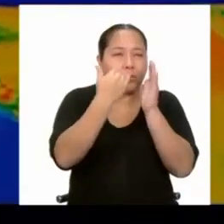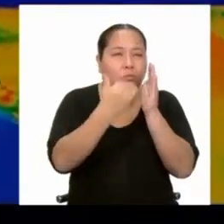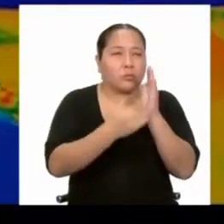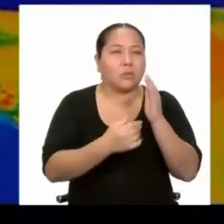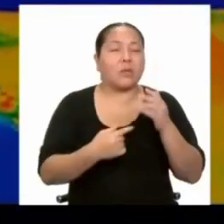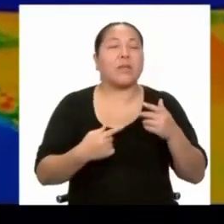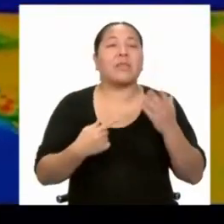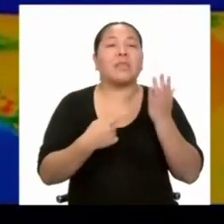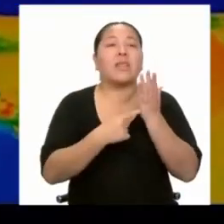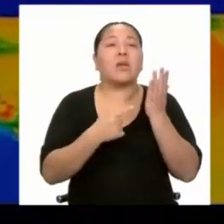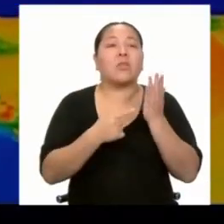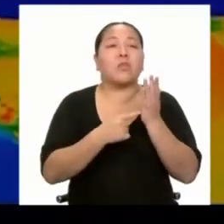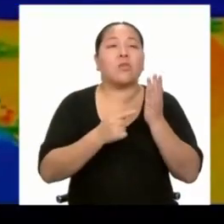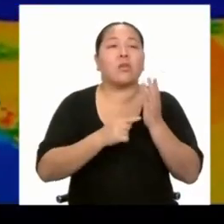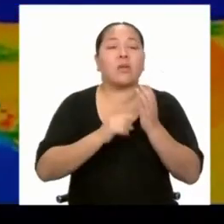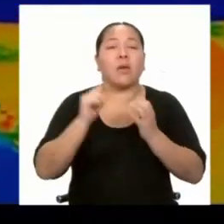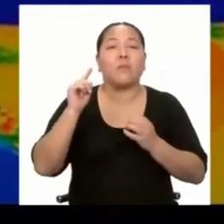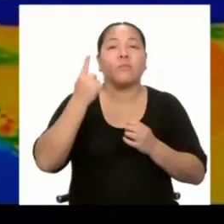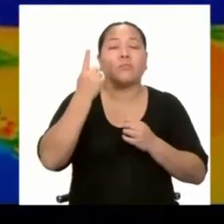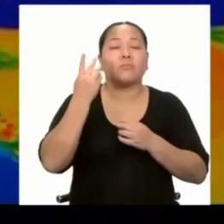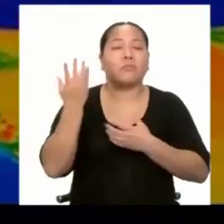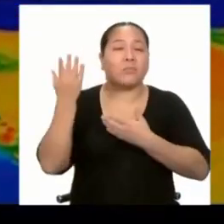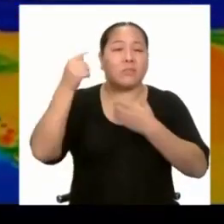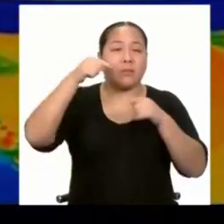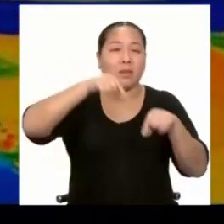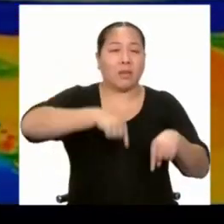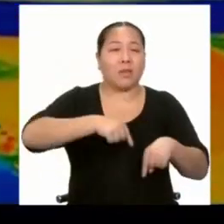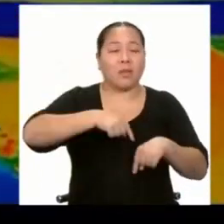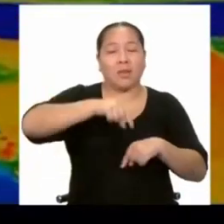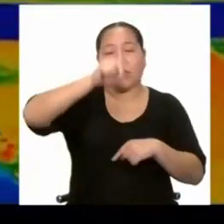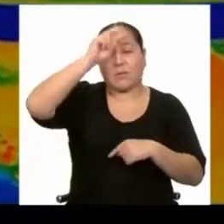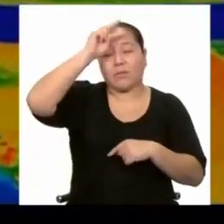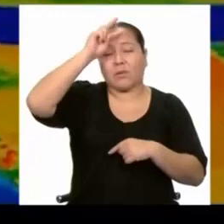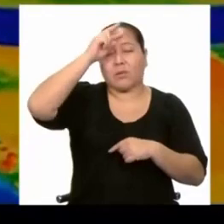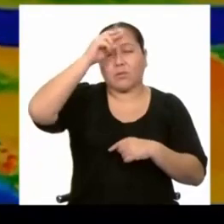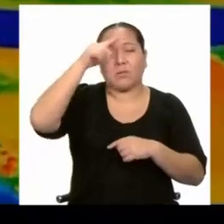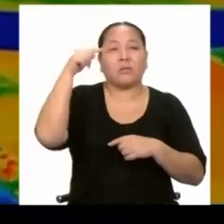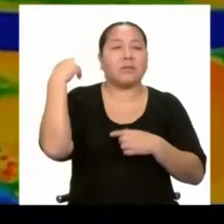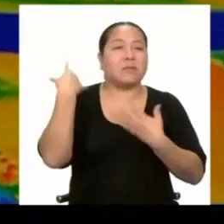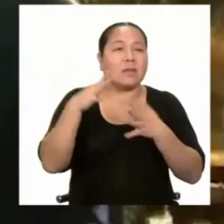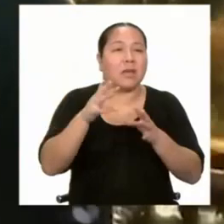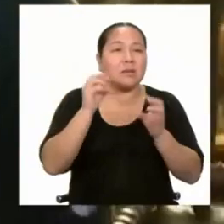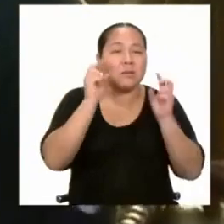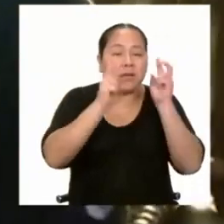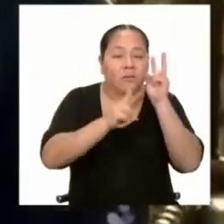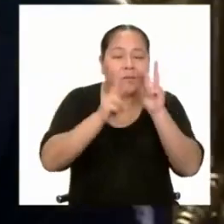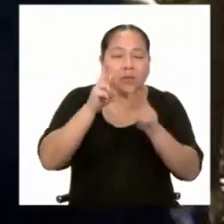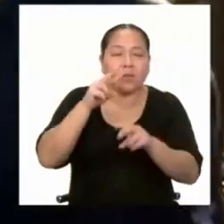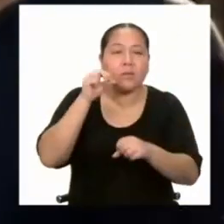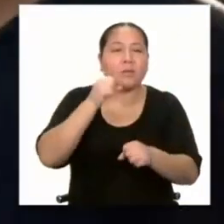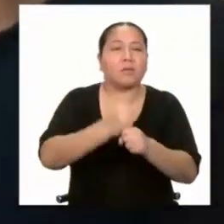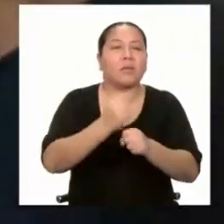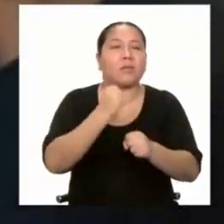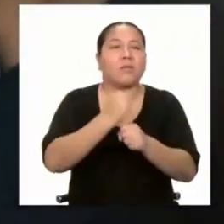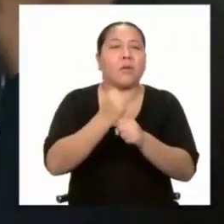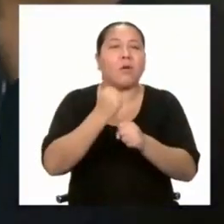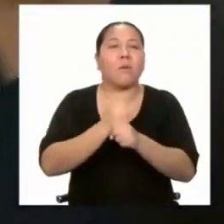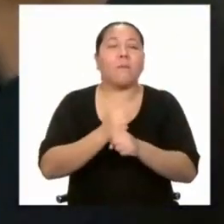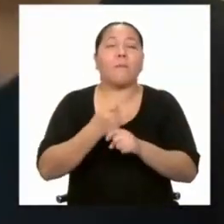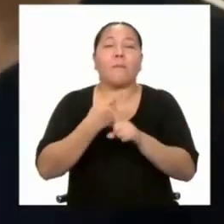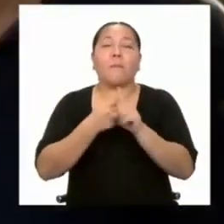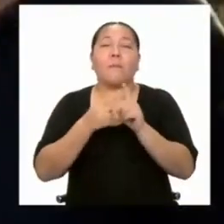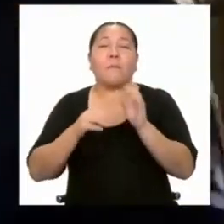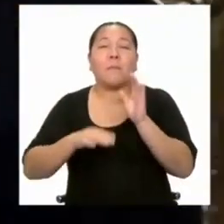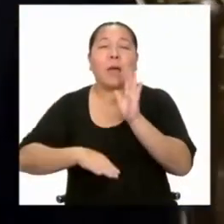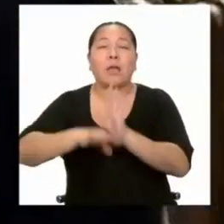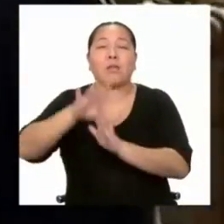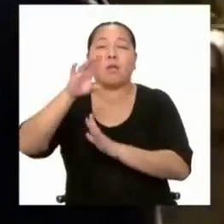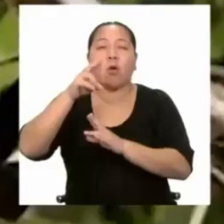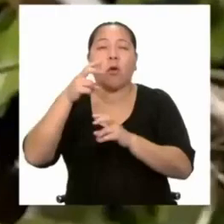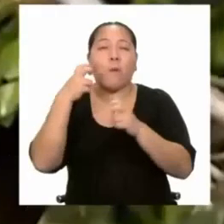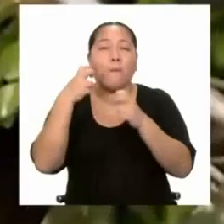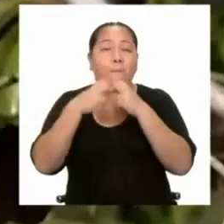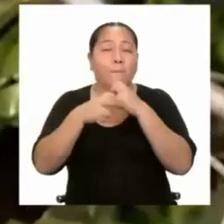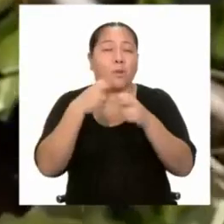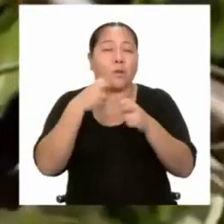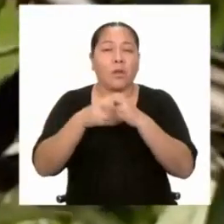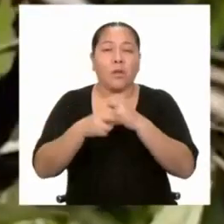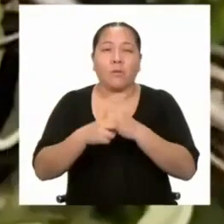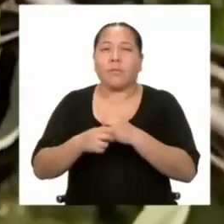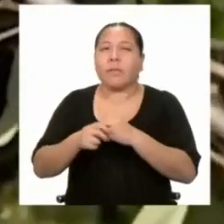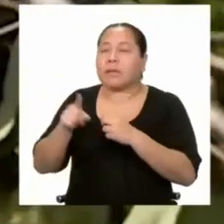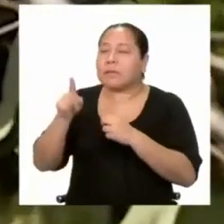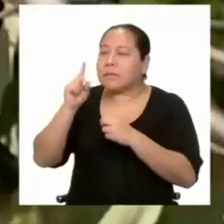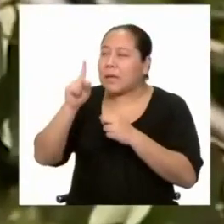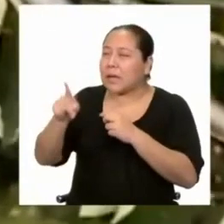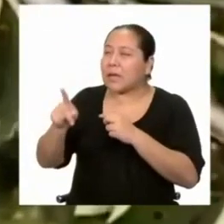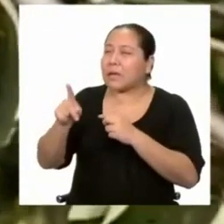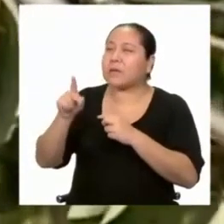Tecnología pionera en el Perú está haciendo este trabajo. El mayor problema, sin embargo, es convencer a los compradores